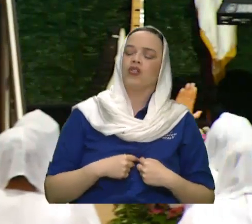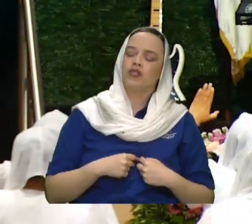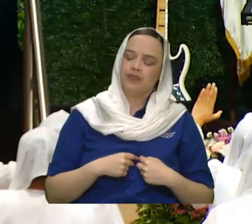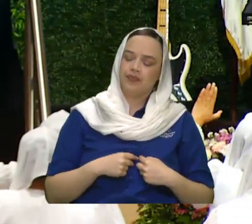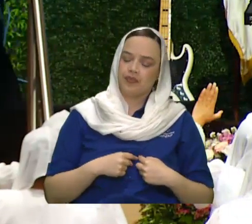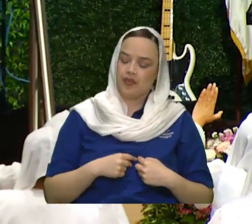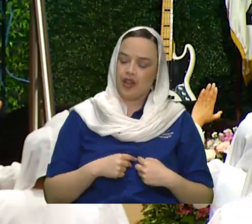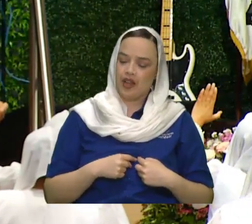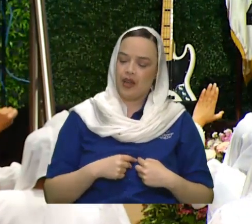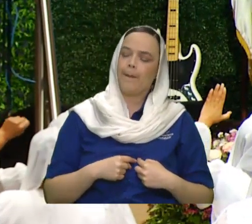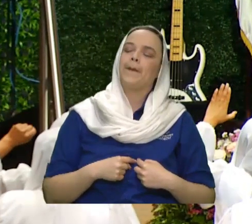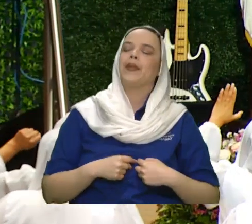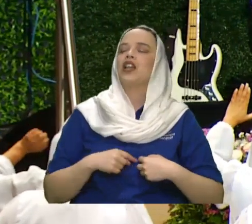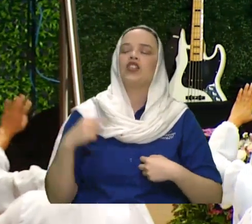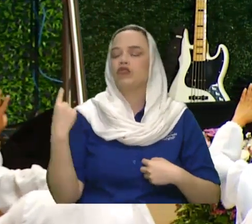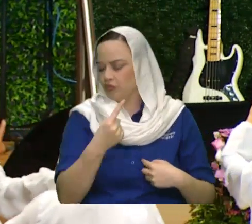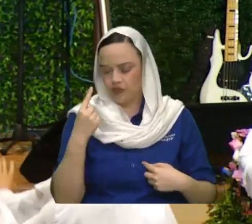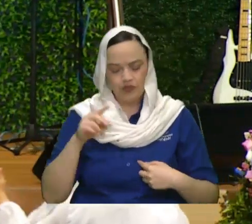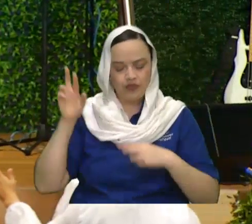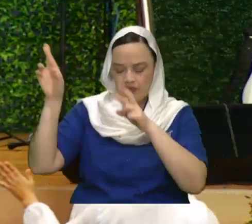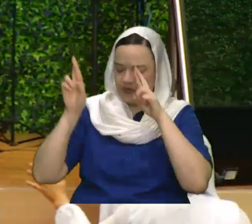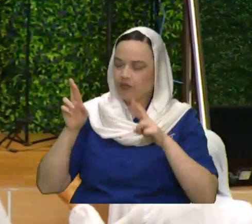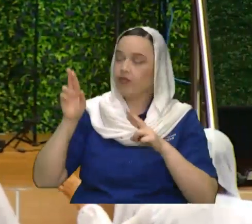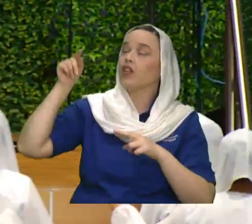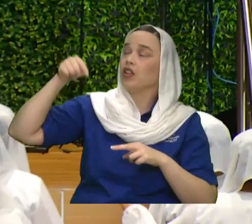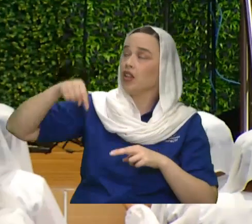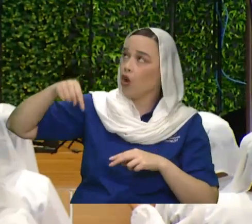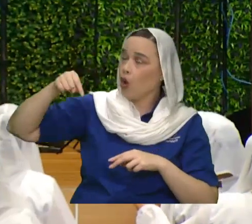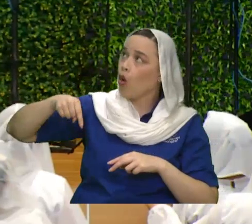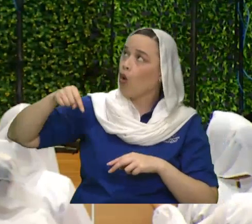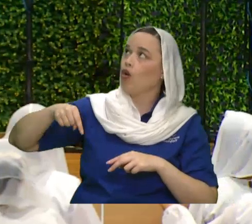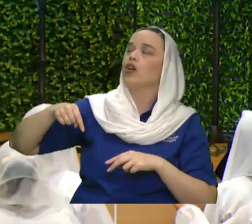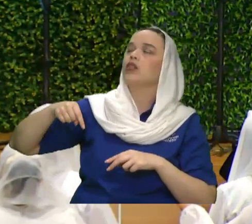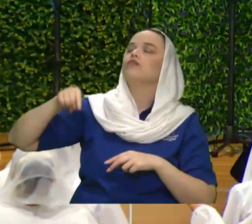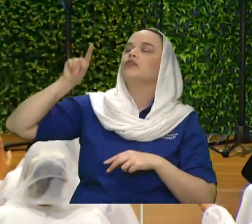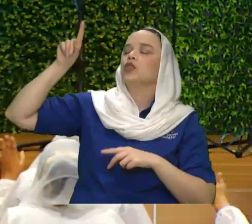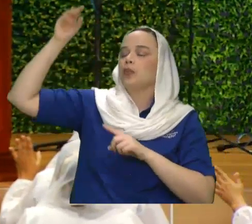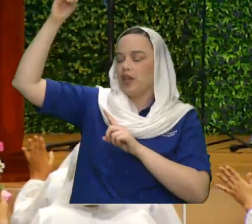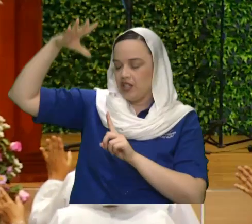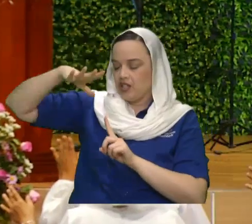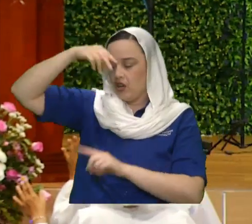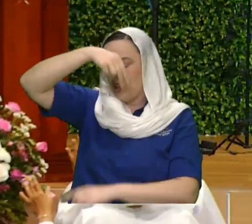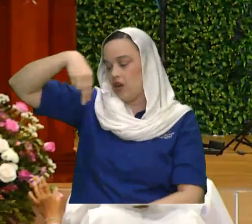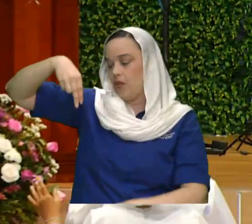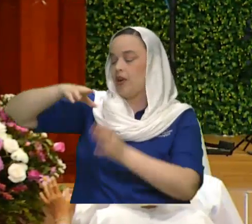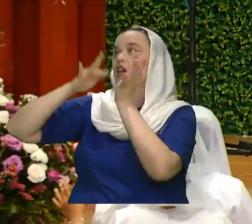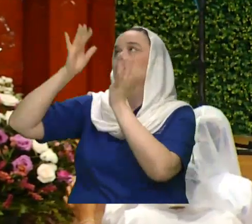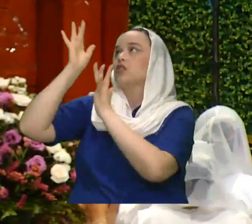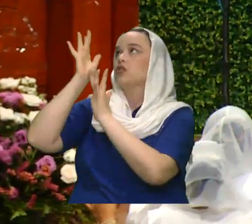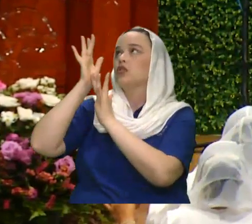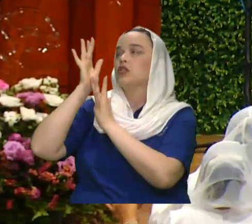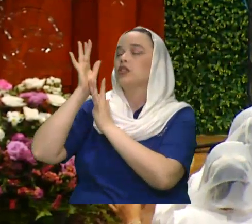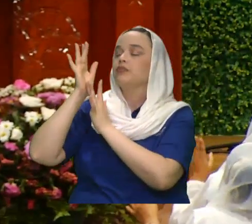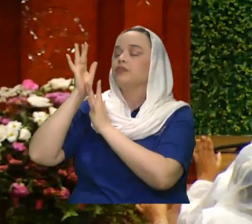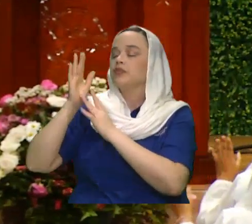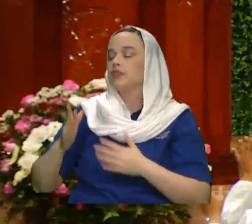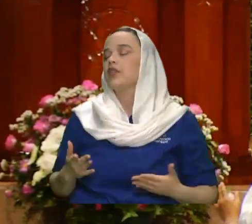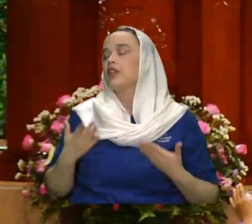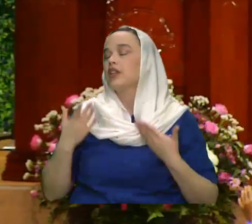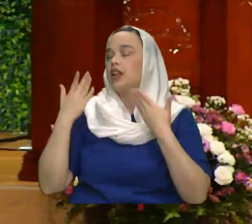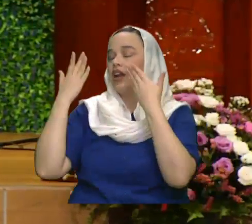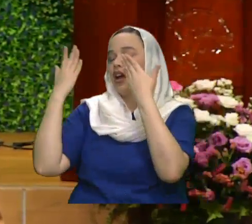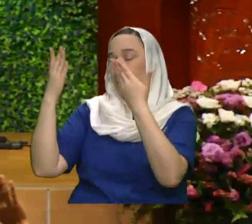la bendición señor que trae sobre ellos en nombre de jesús entregamos este púlpito en tus manos